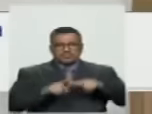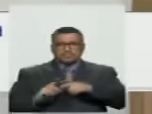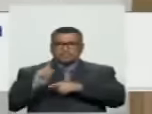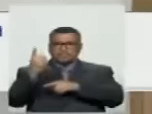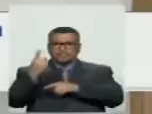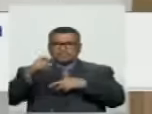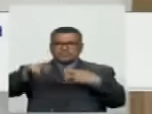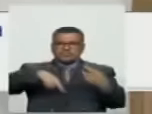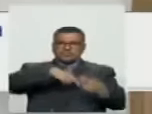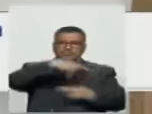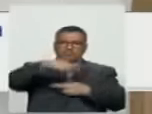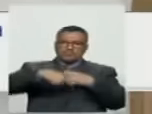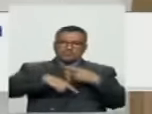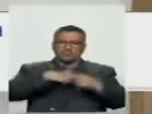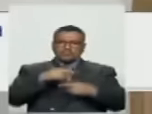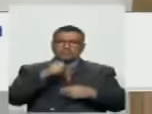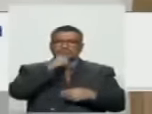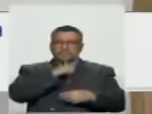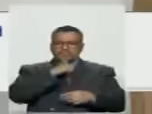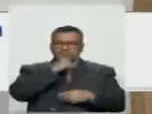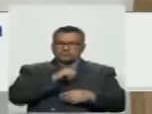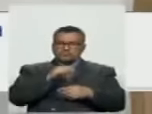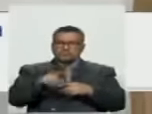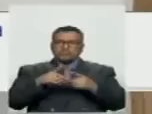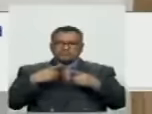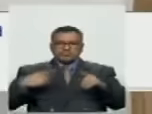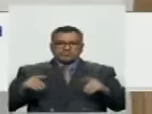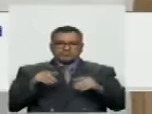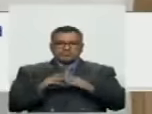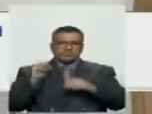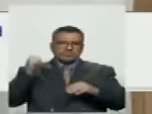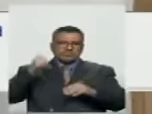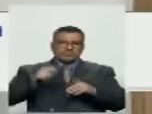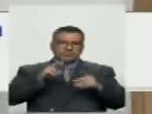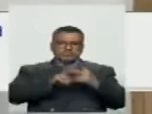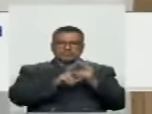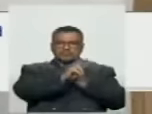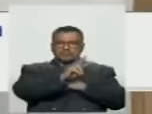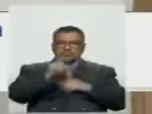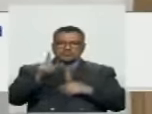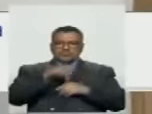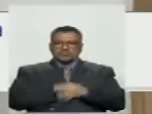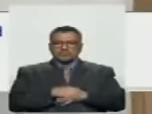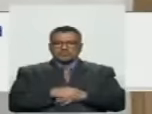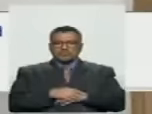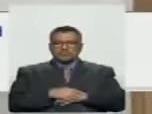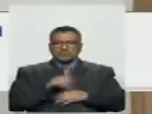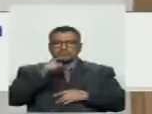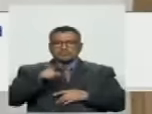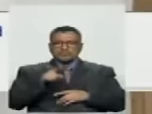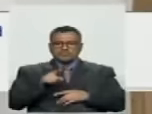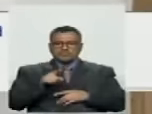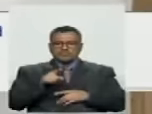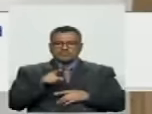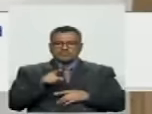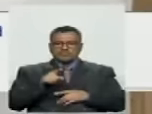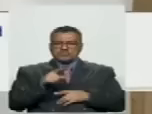primera revolución pacífica y democrática del siglo XXI. Y hago este preámbulo